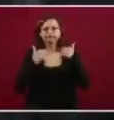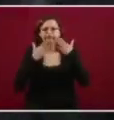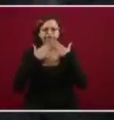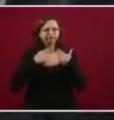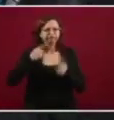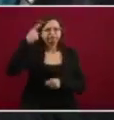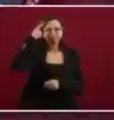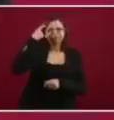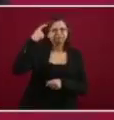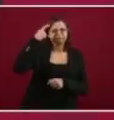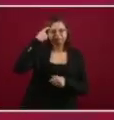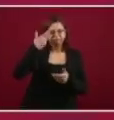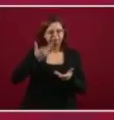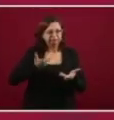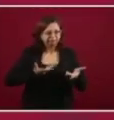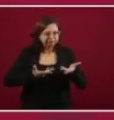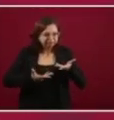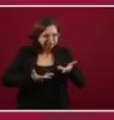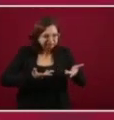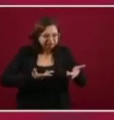La guerra es